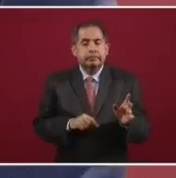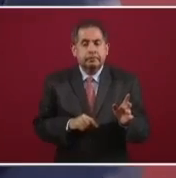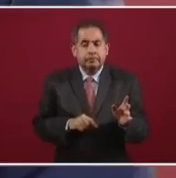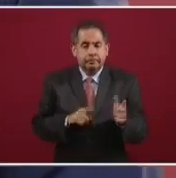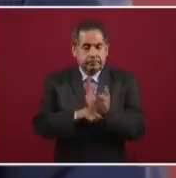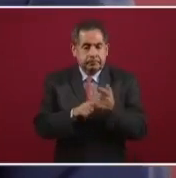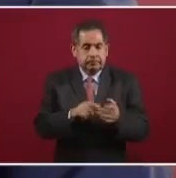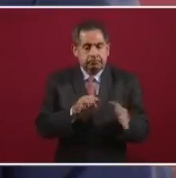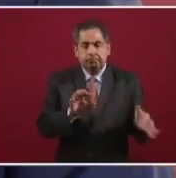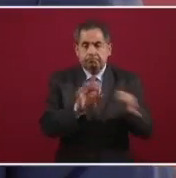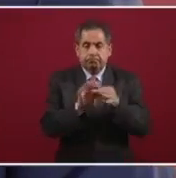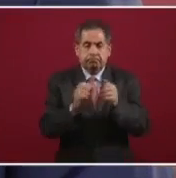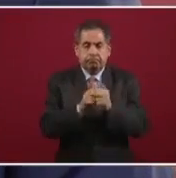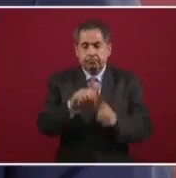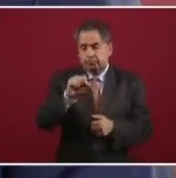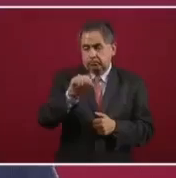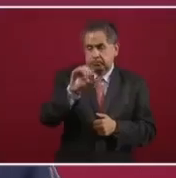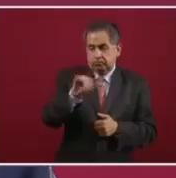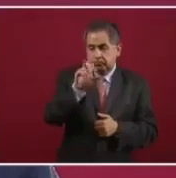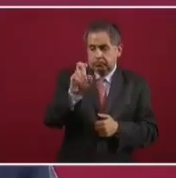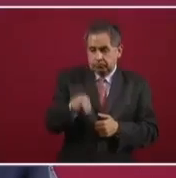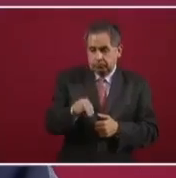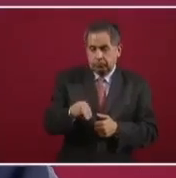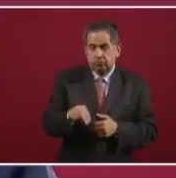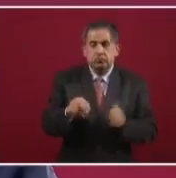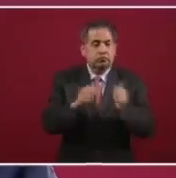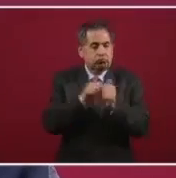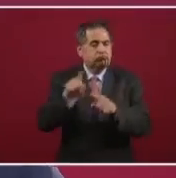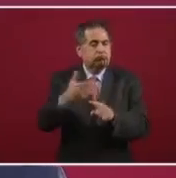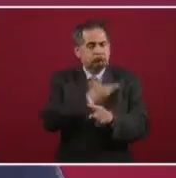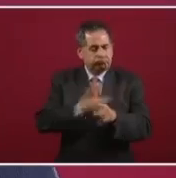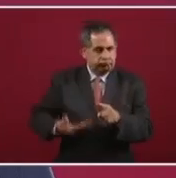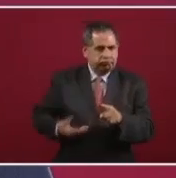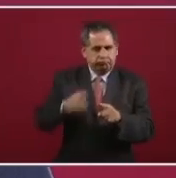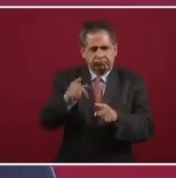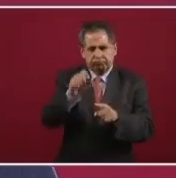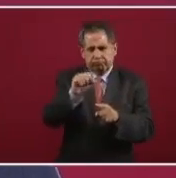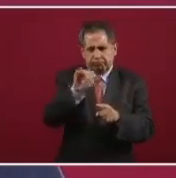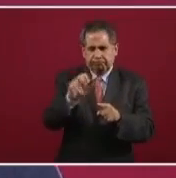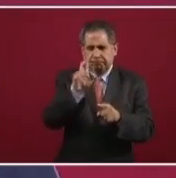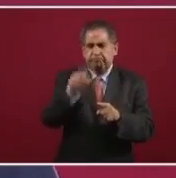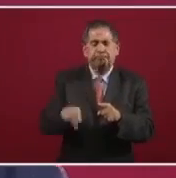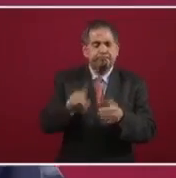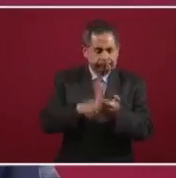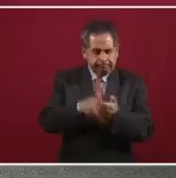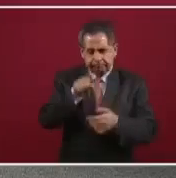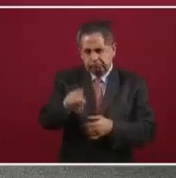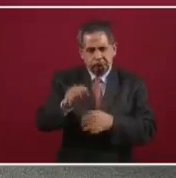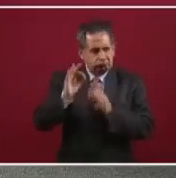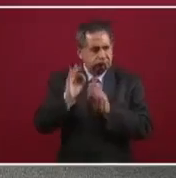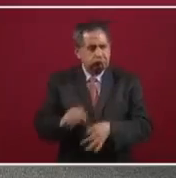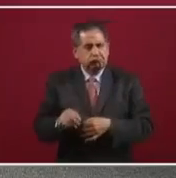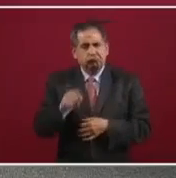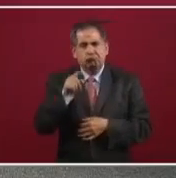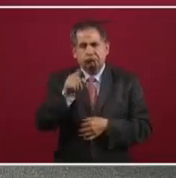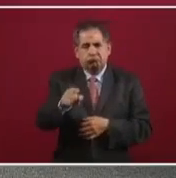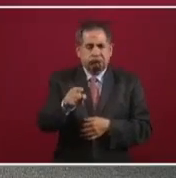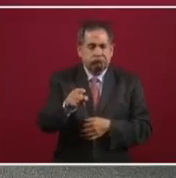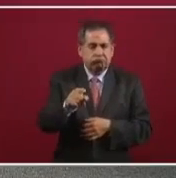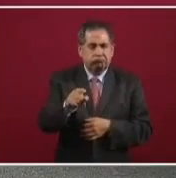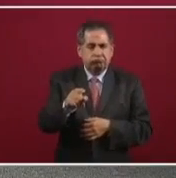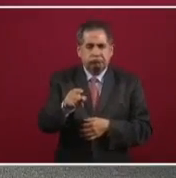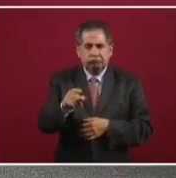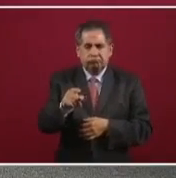la Suprema Corte de Justicia y en particular con el presidente de la Suprema Corte de Justicia, que es una